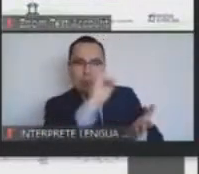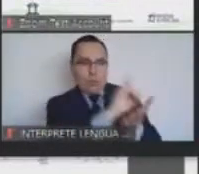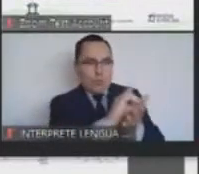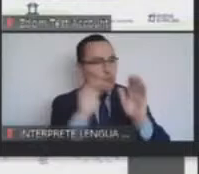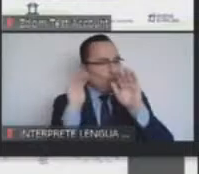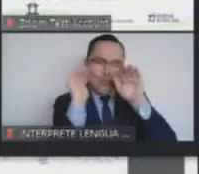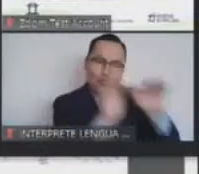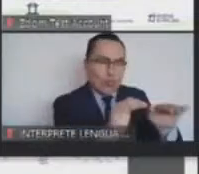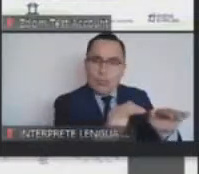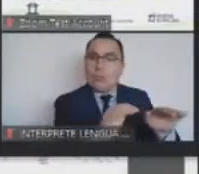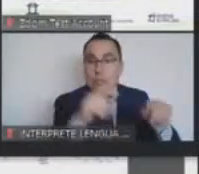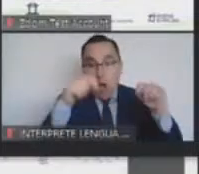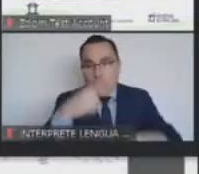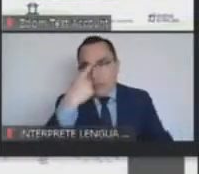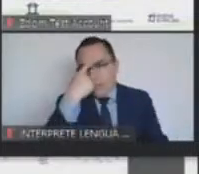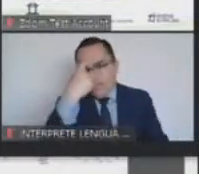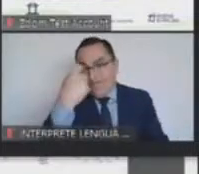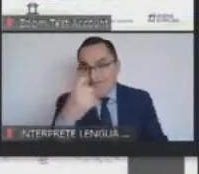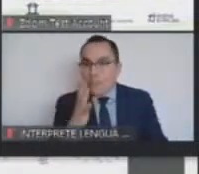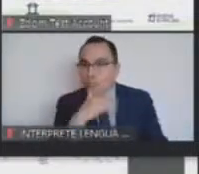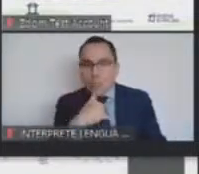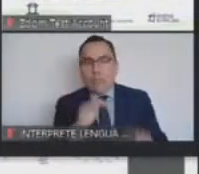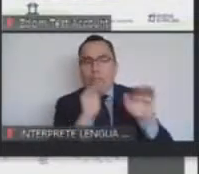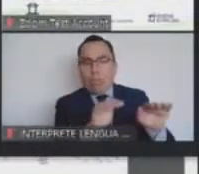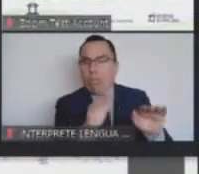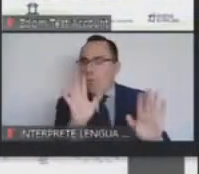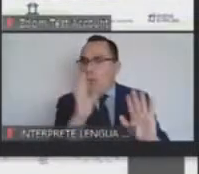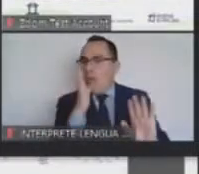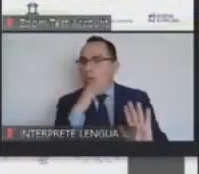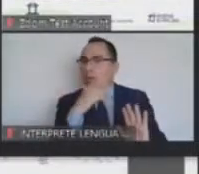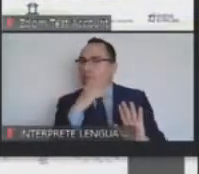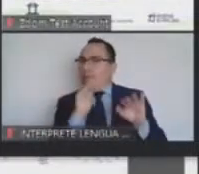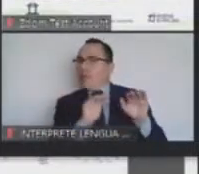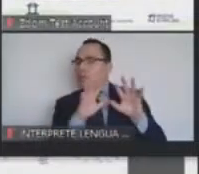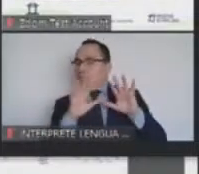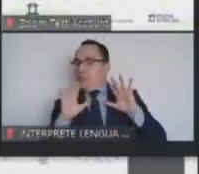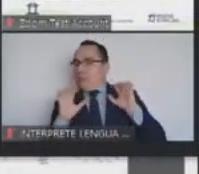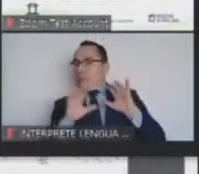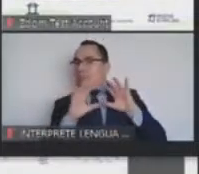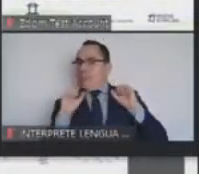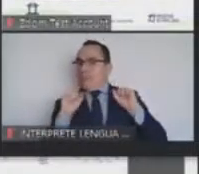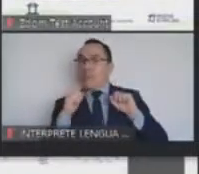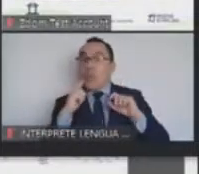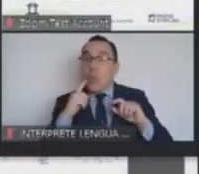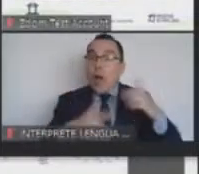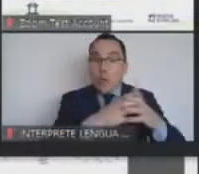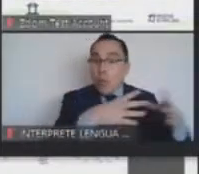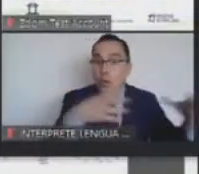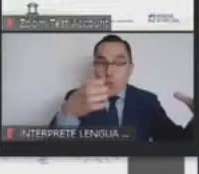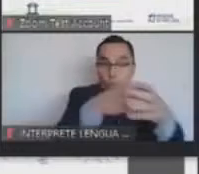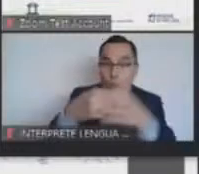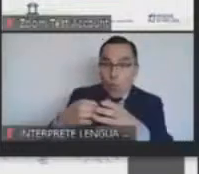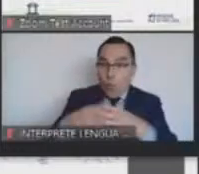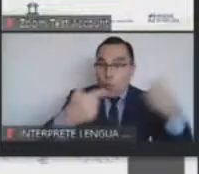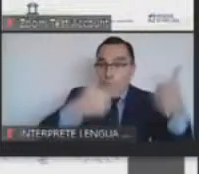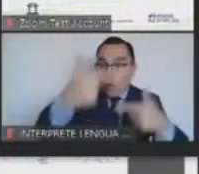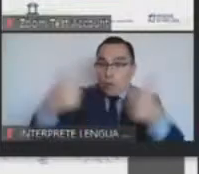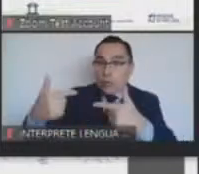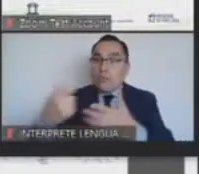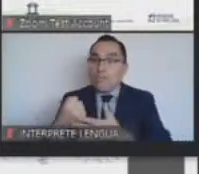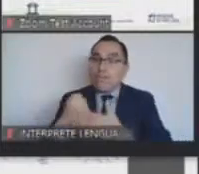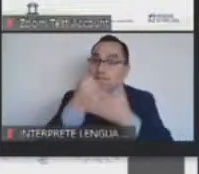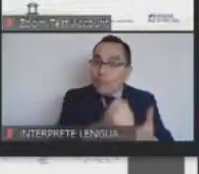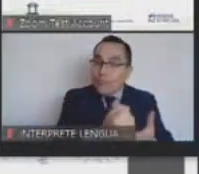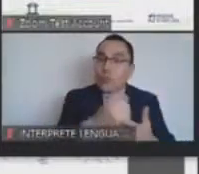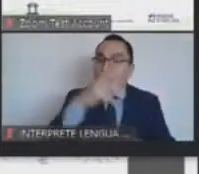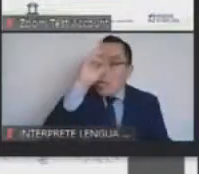tenemos problemas serios en Chile ya de larga data, a que los partidos políticos cumplan mejor su rol de representar las